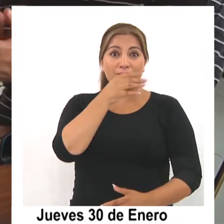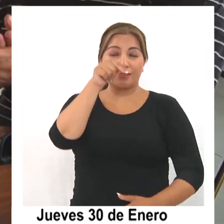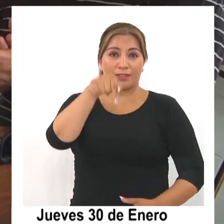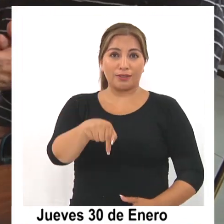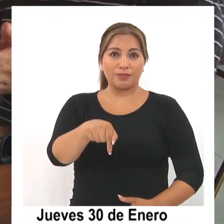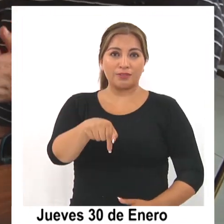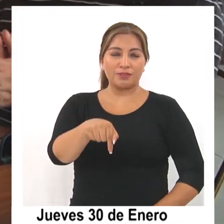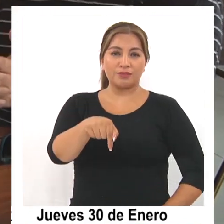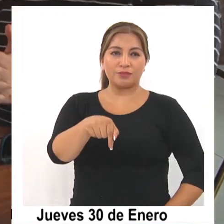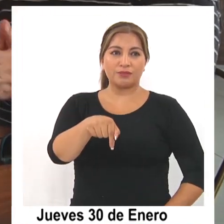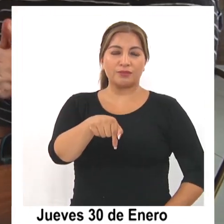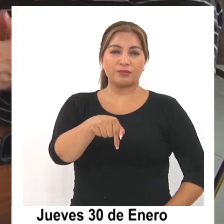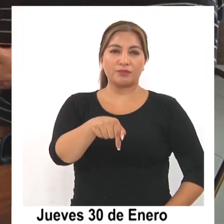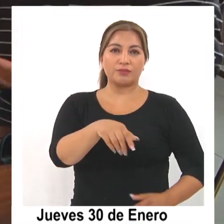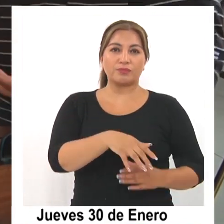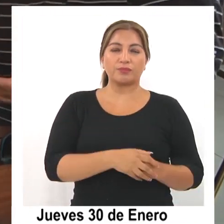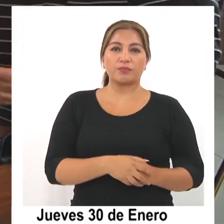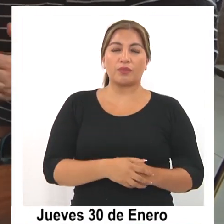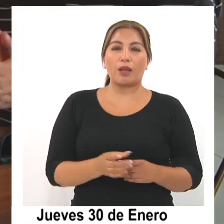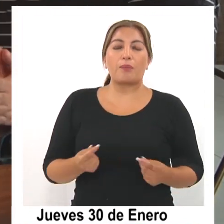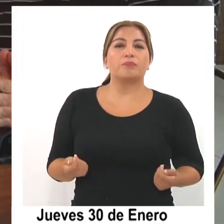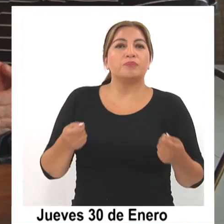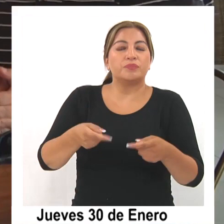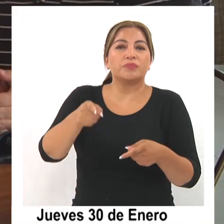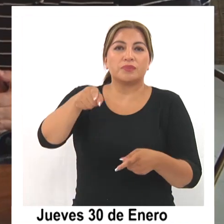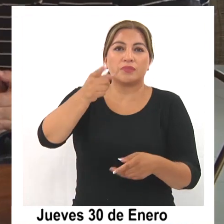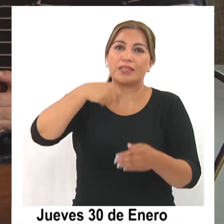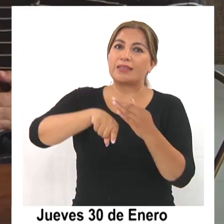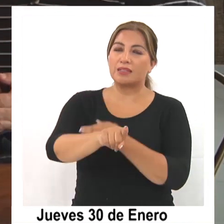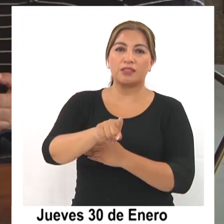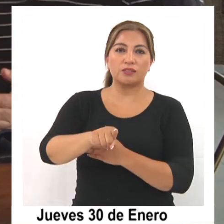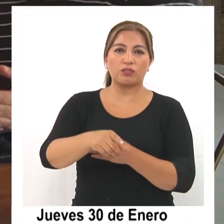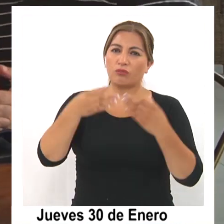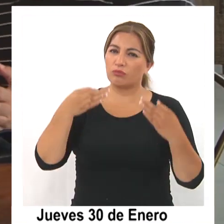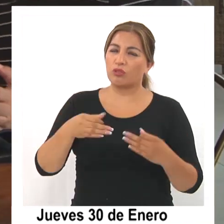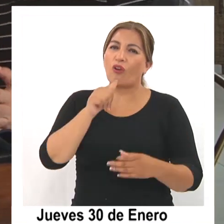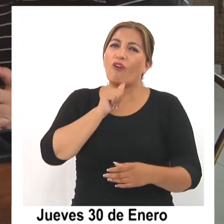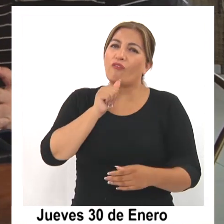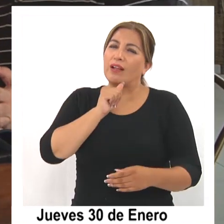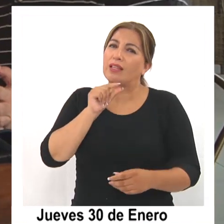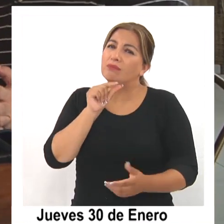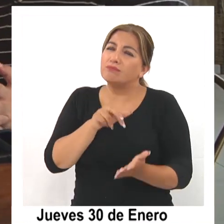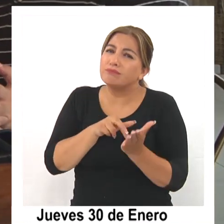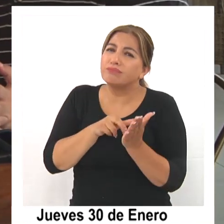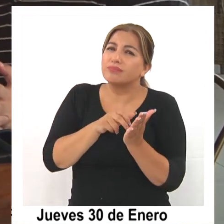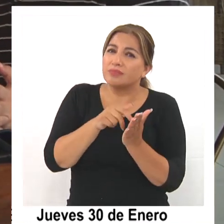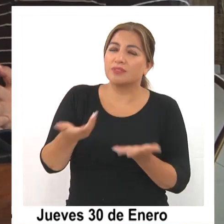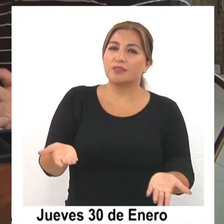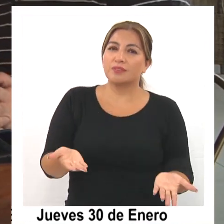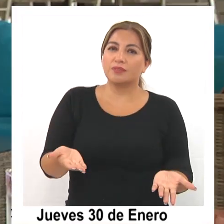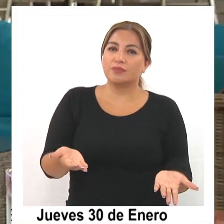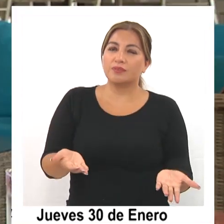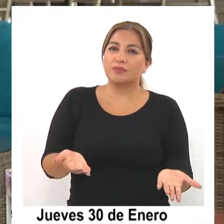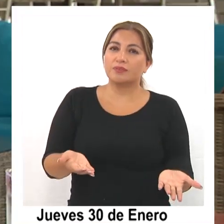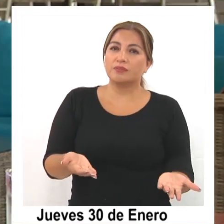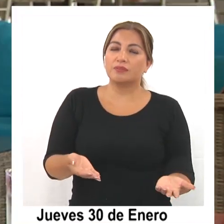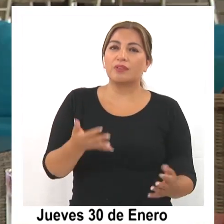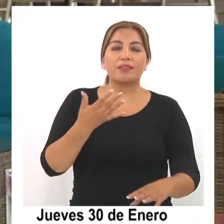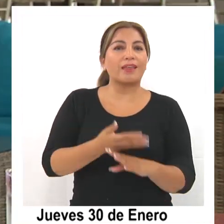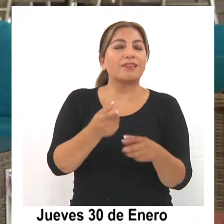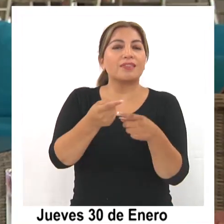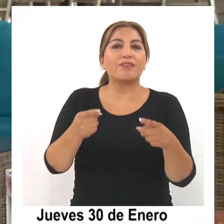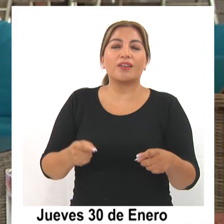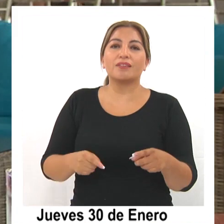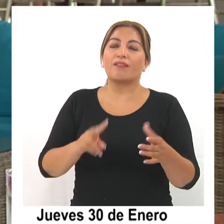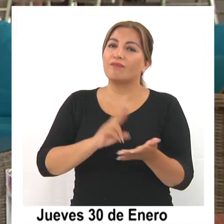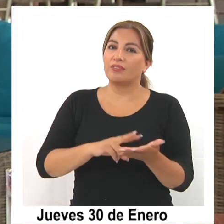a ser una fórmula un ingreso correcto o siente que todavía no, que estamos un poquito en pañales? A ver, hay distintas